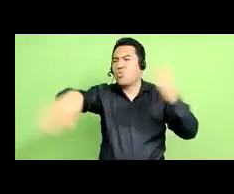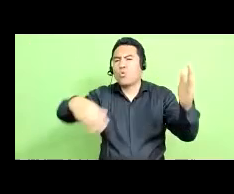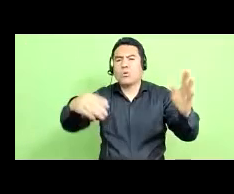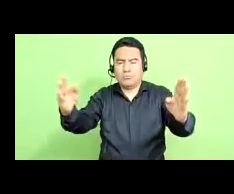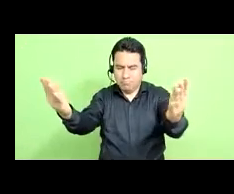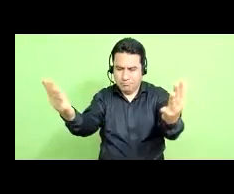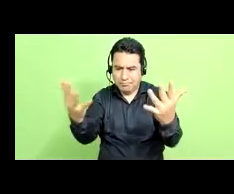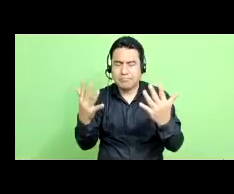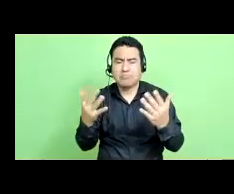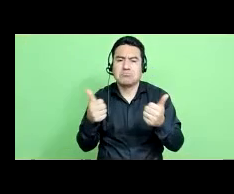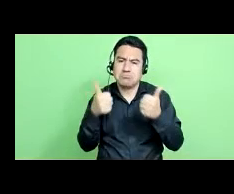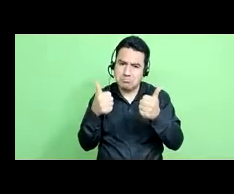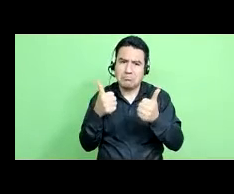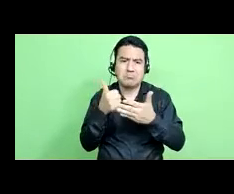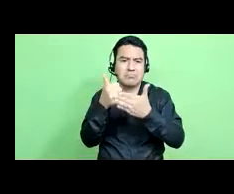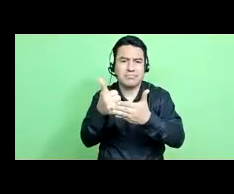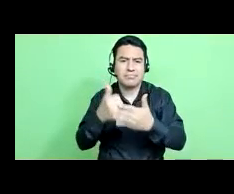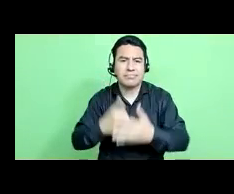grados